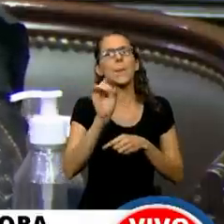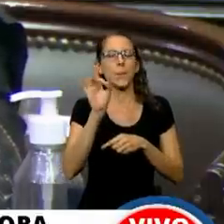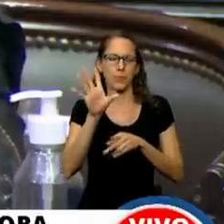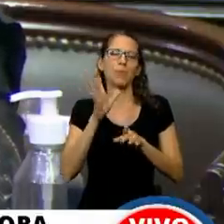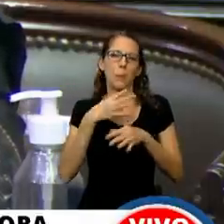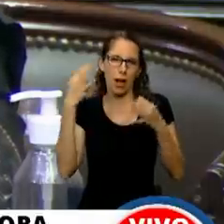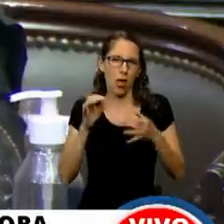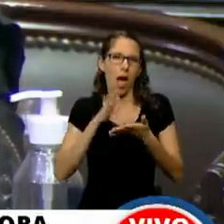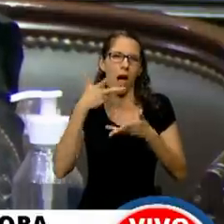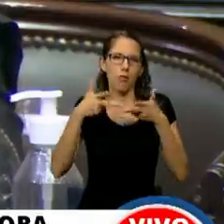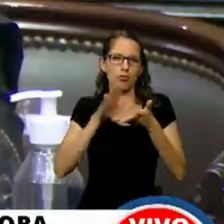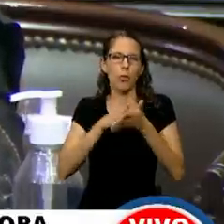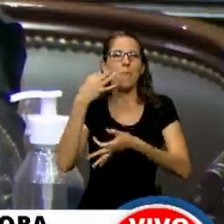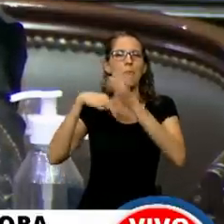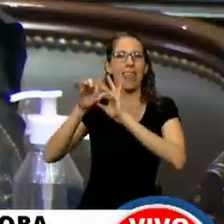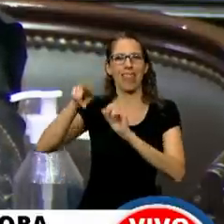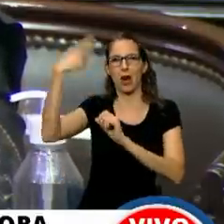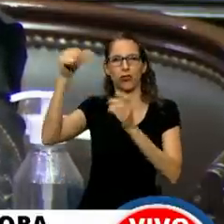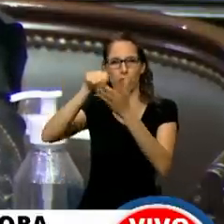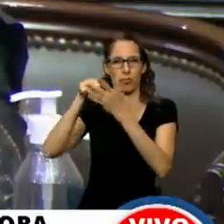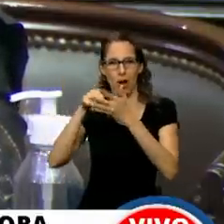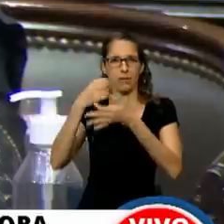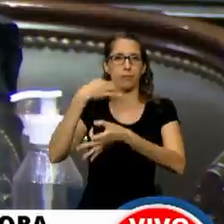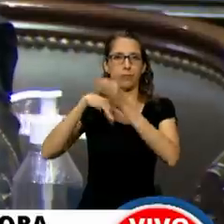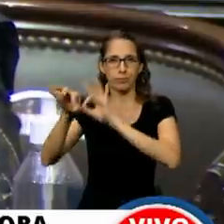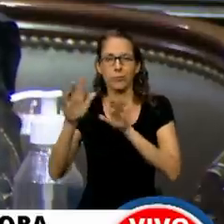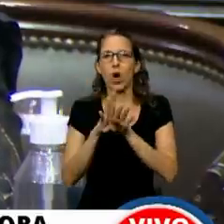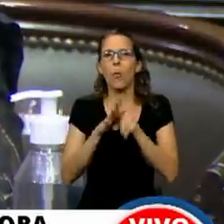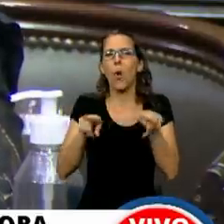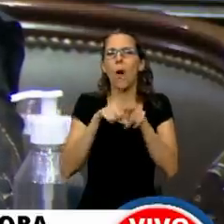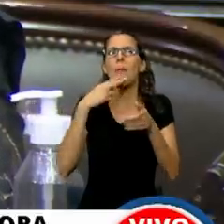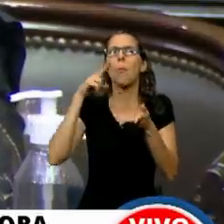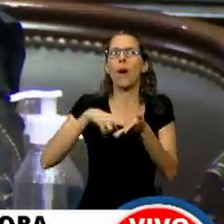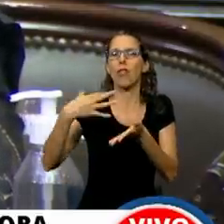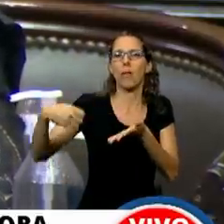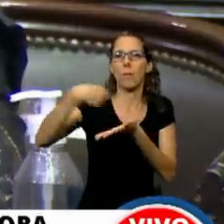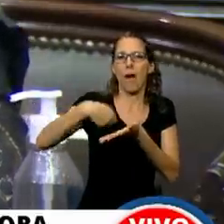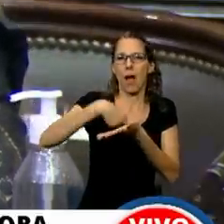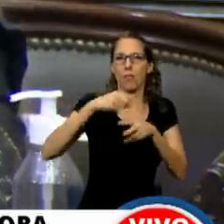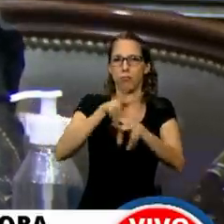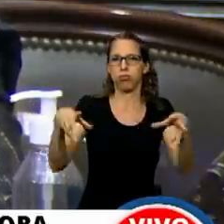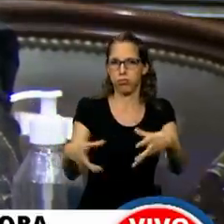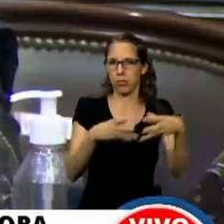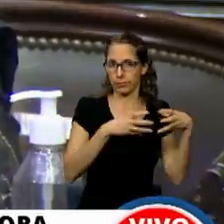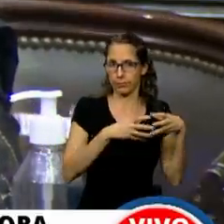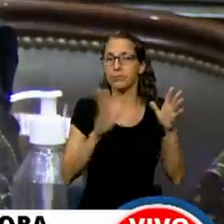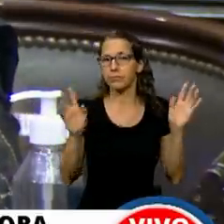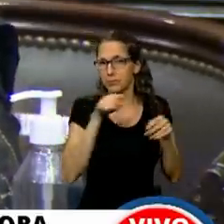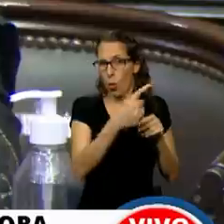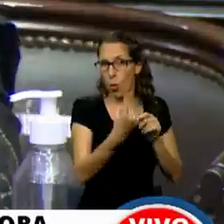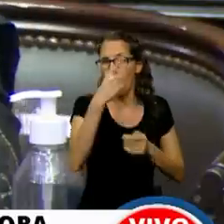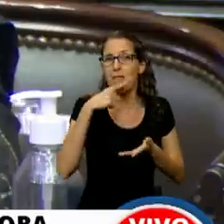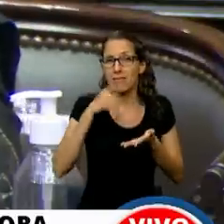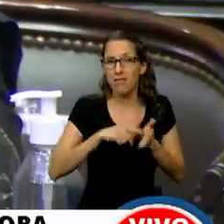perdón lo que comúnmente nosotros hablamos como retenciones y este es una decisión más de tantas otras que